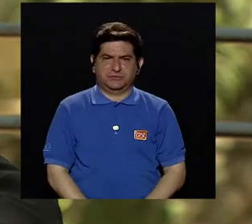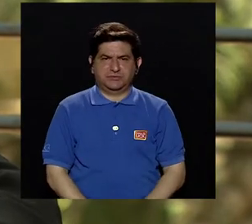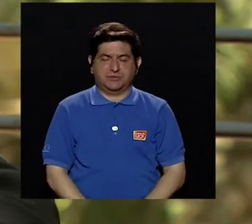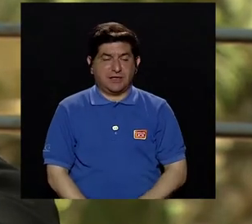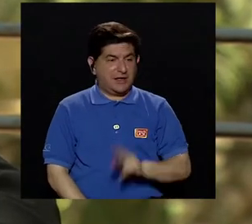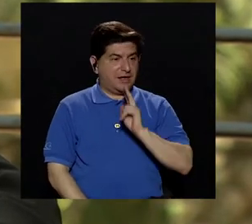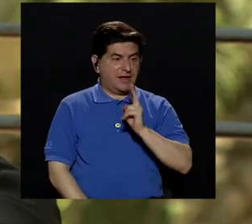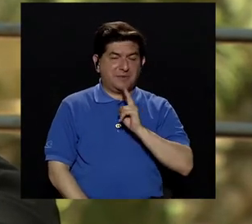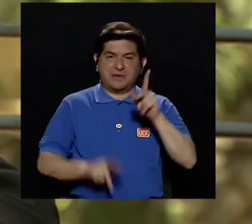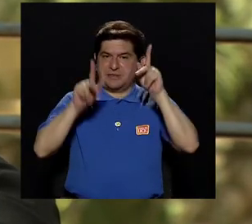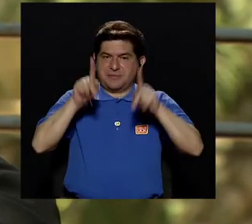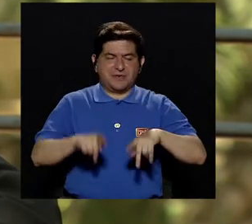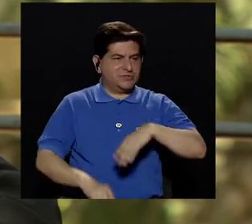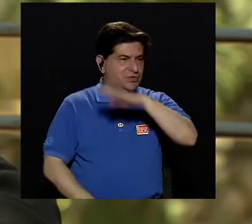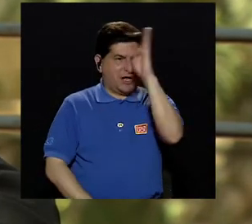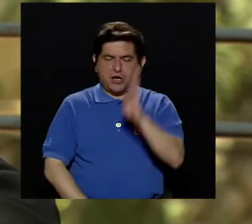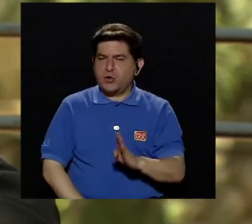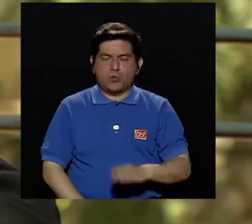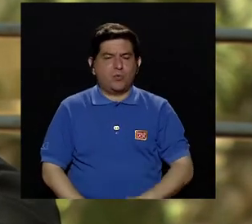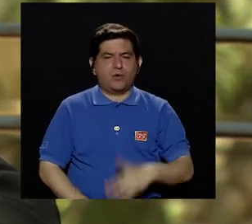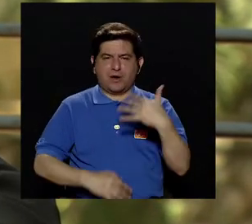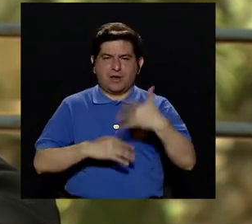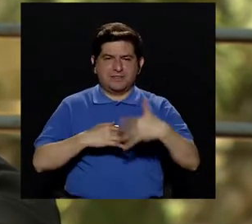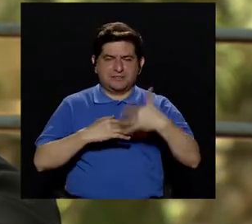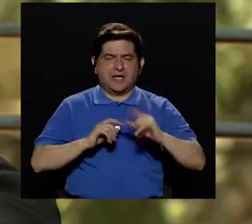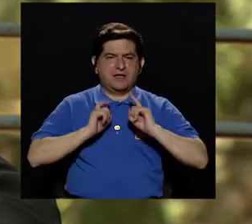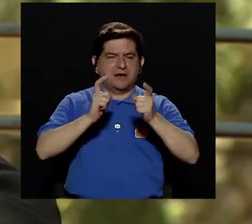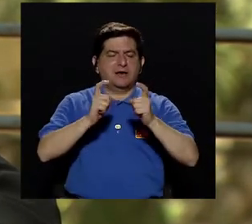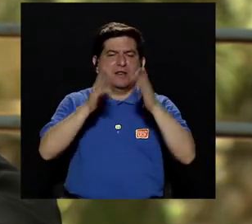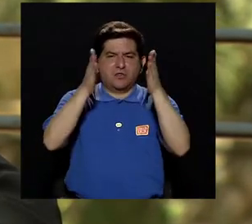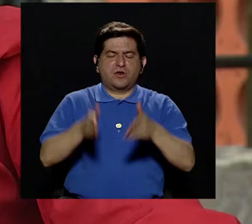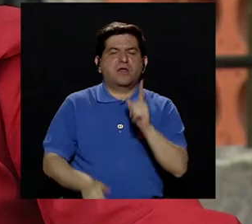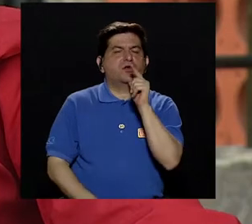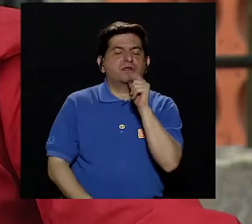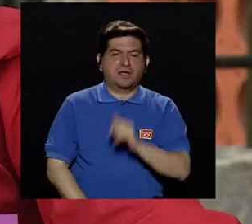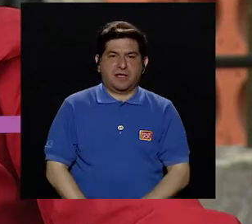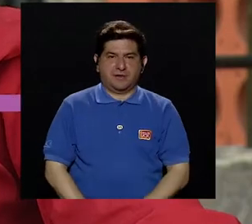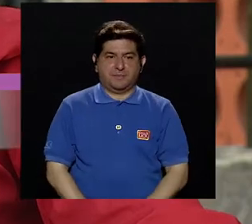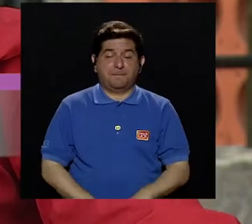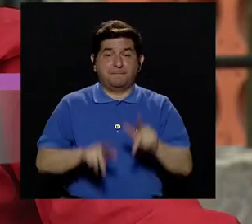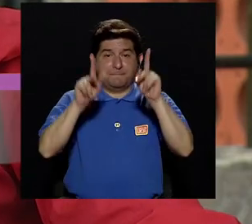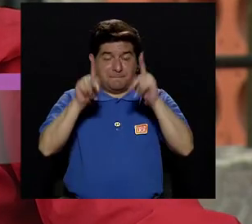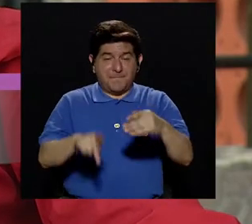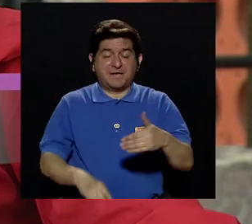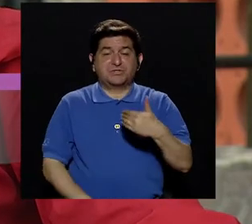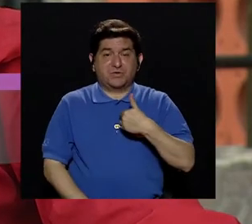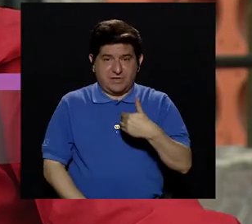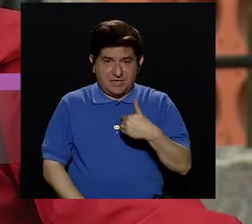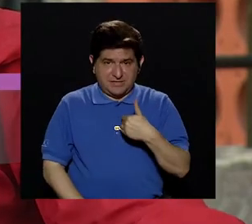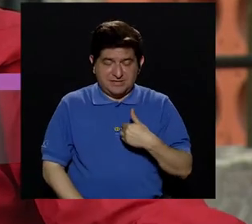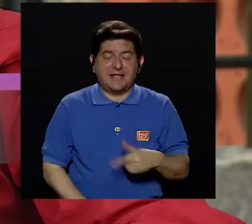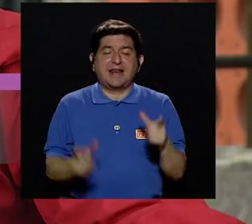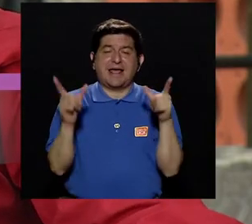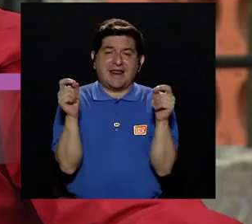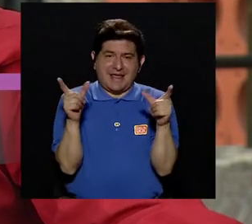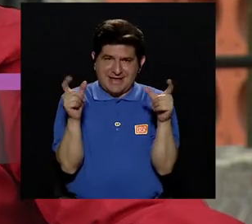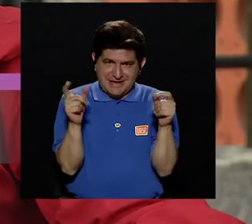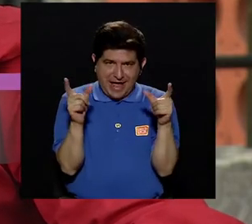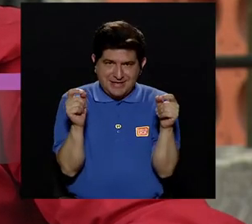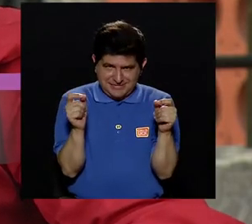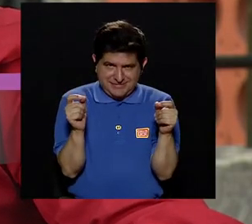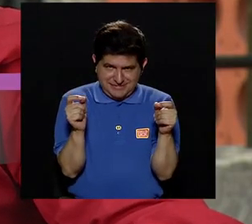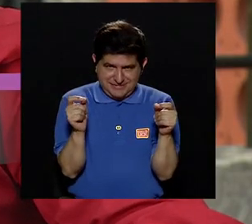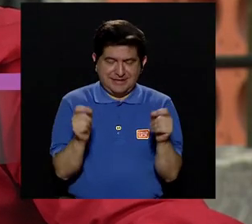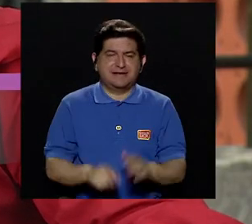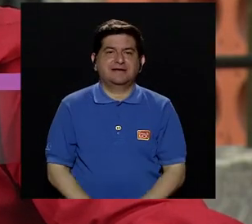¿quién definitivamente no puede donar sangre? Bueno, definitivamente no puede donar sangre personas que hayan padecido de cáncer,